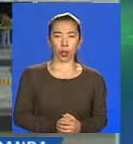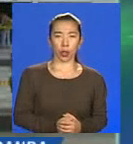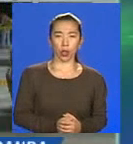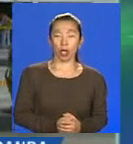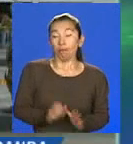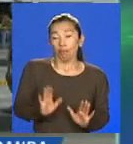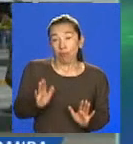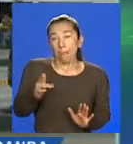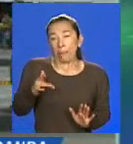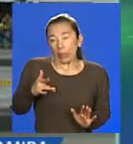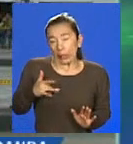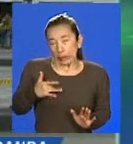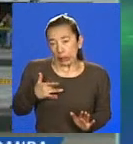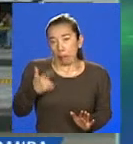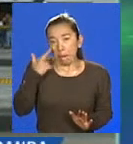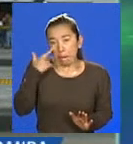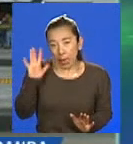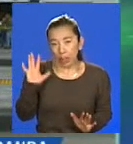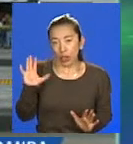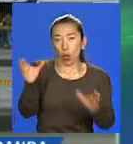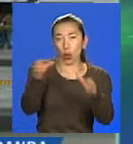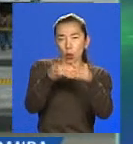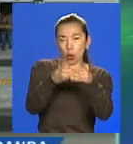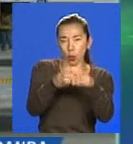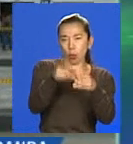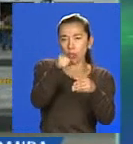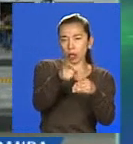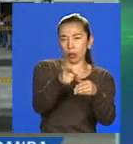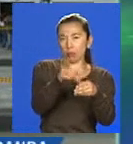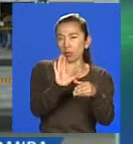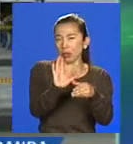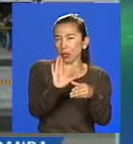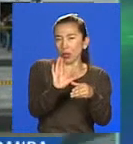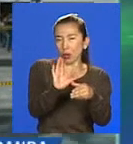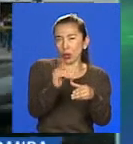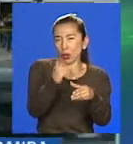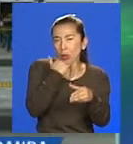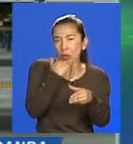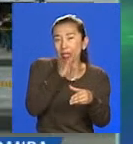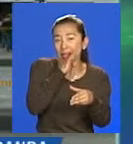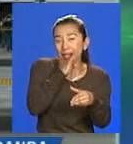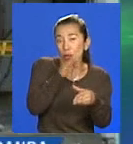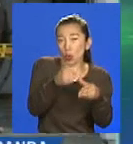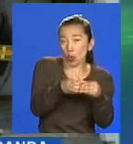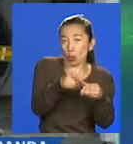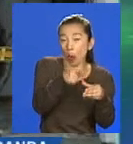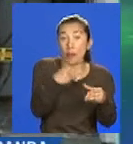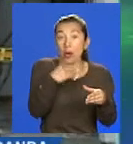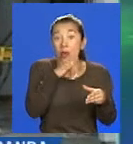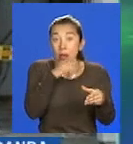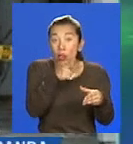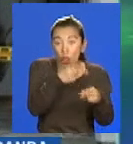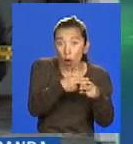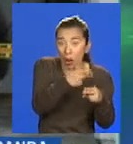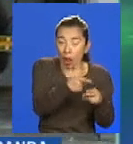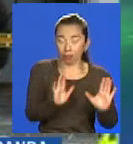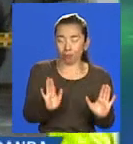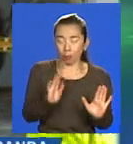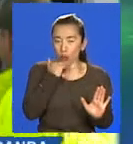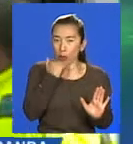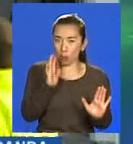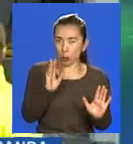presunción de grupos de extrema o de derecha o de izquierda, que en este momento es muy difícil hacer un señalamiento a quién lo debemos